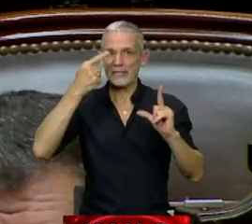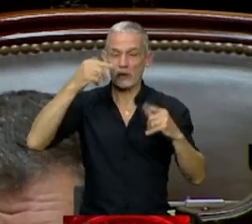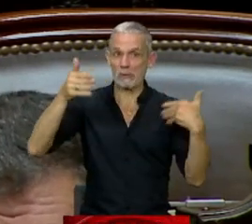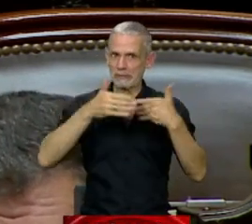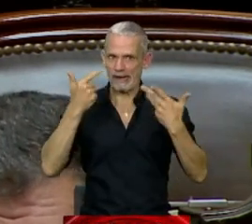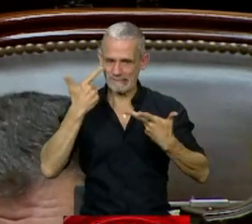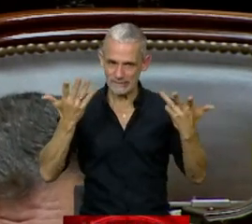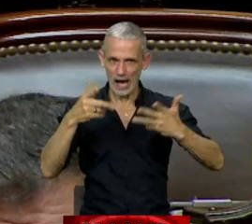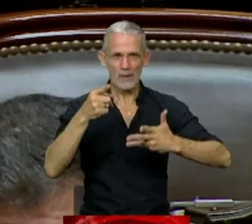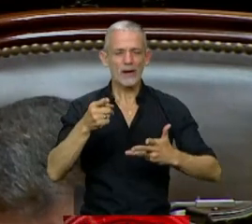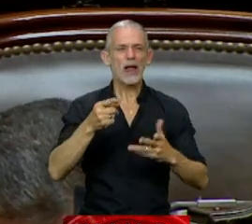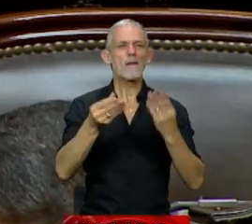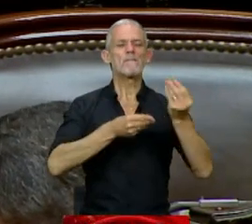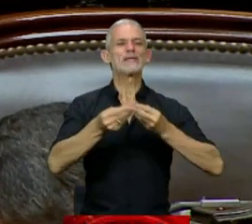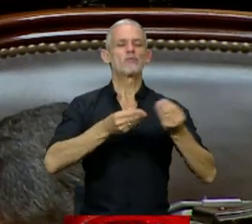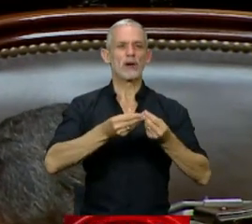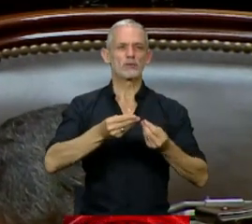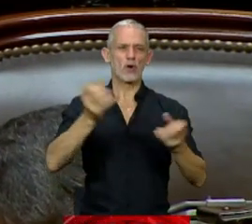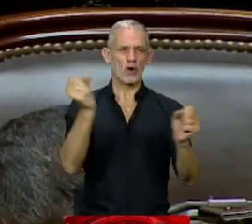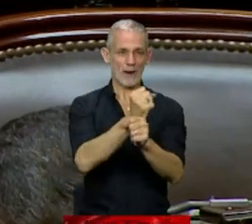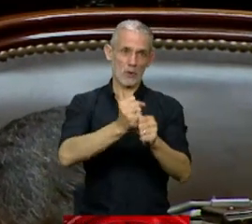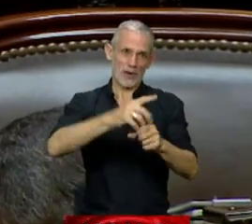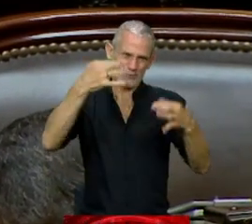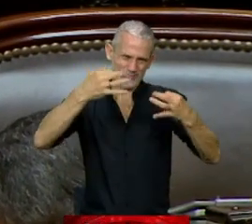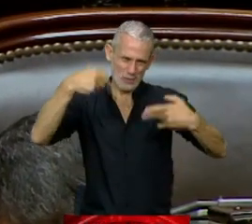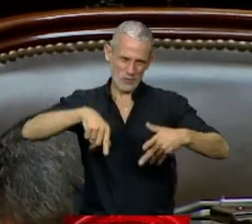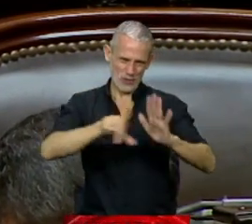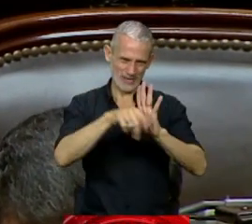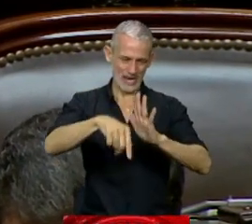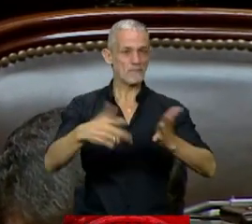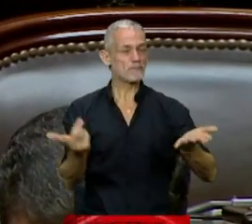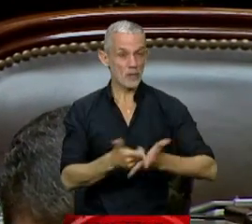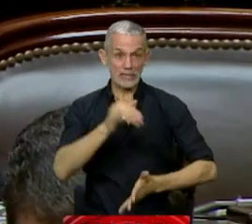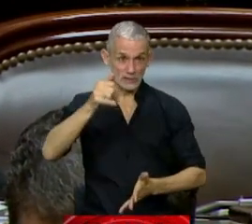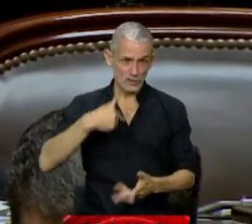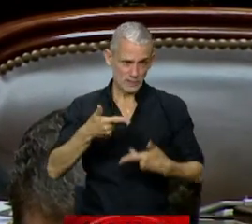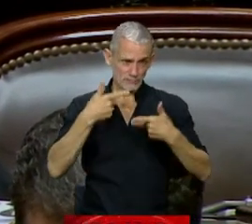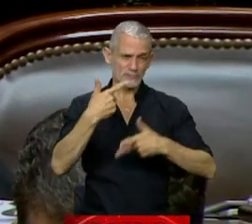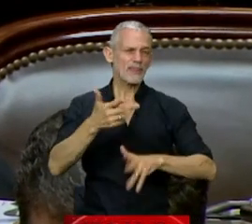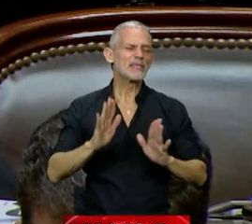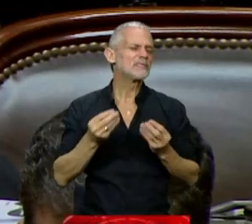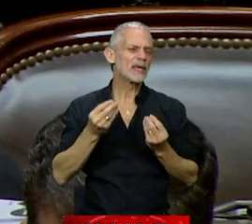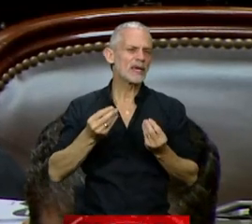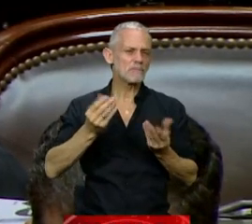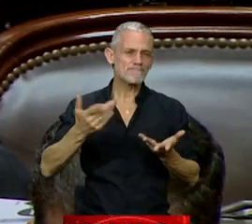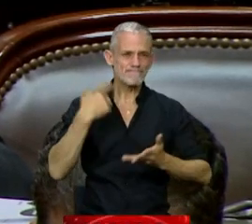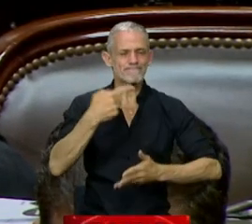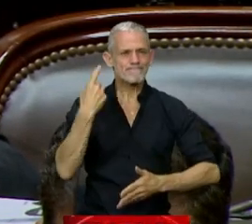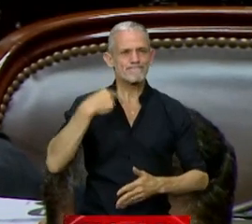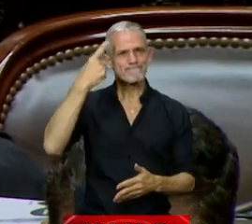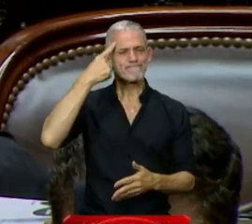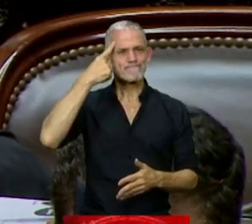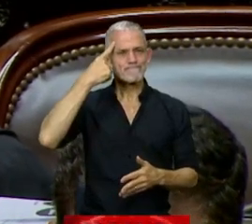momento, de nuestro presupuesto nacional. Sí tengo que decir que